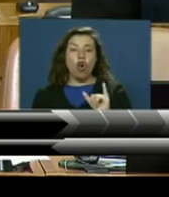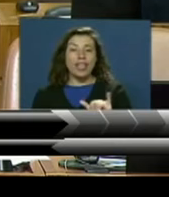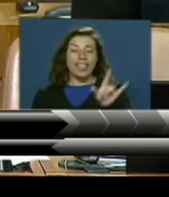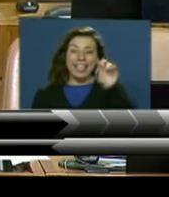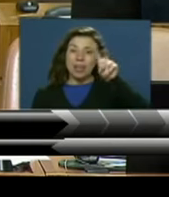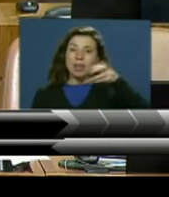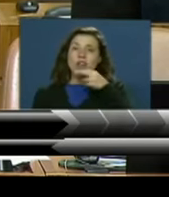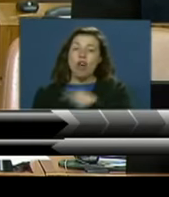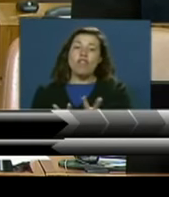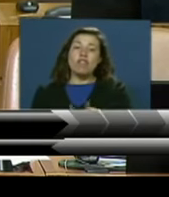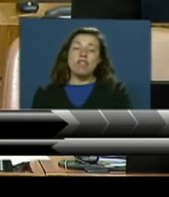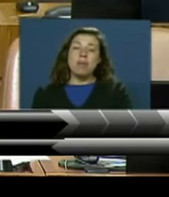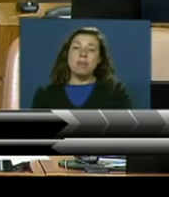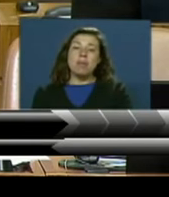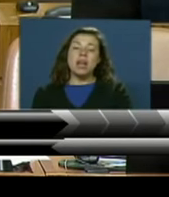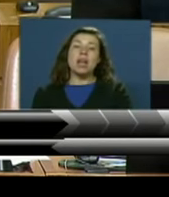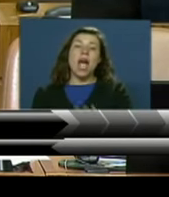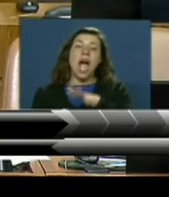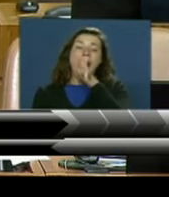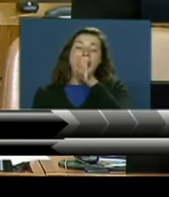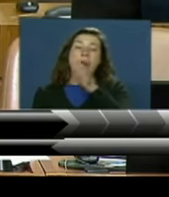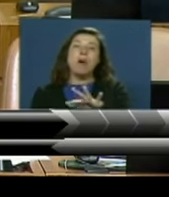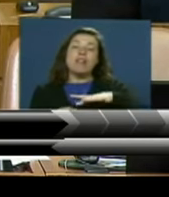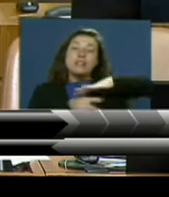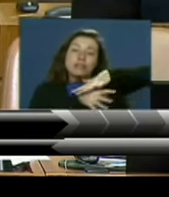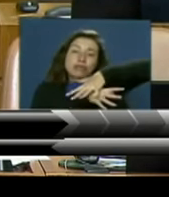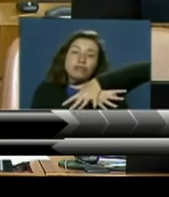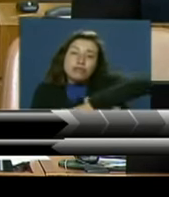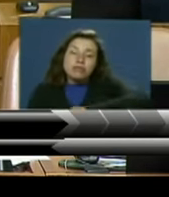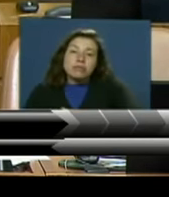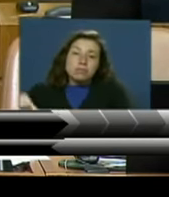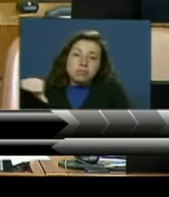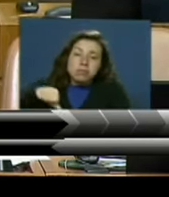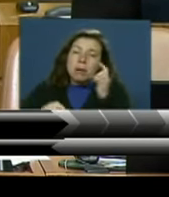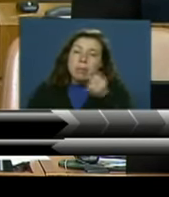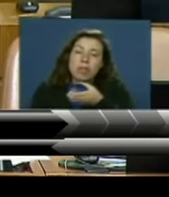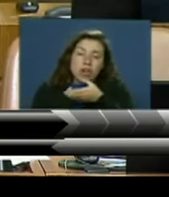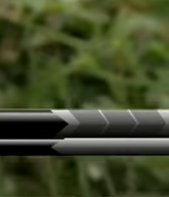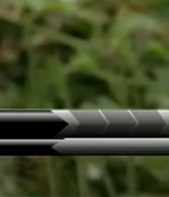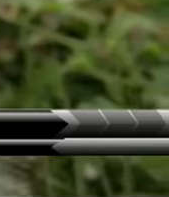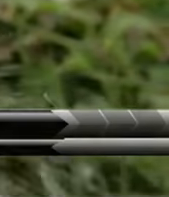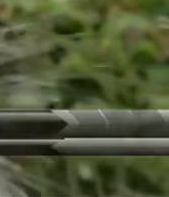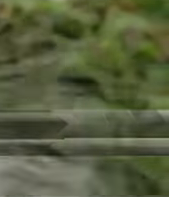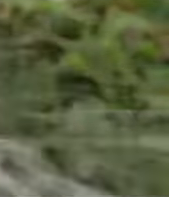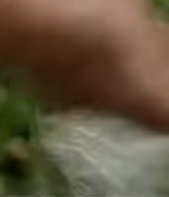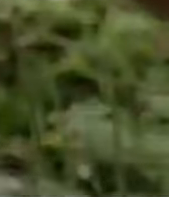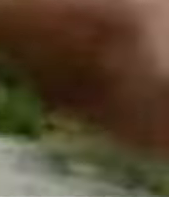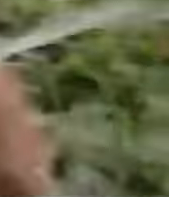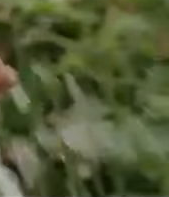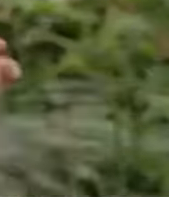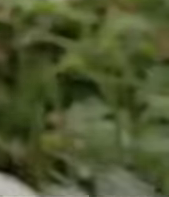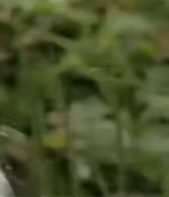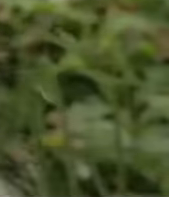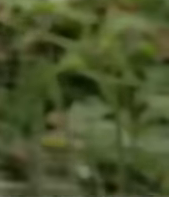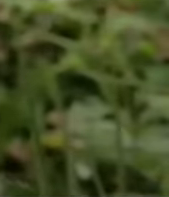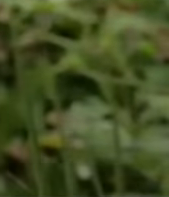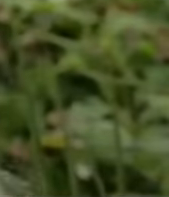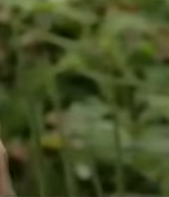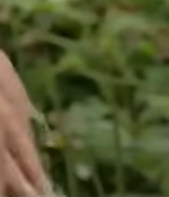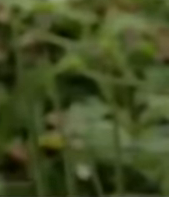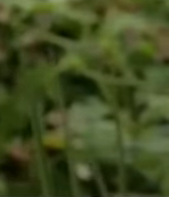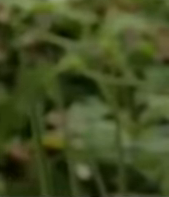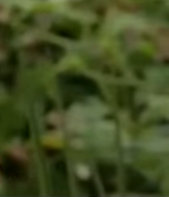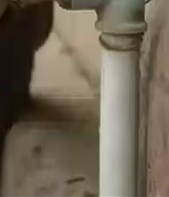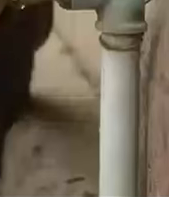como familia estamos trayendo agua de vertiente de Apeche para nuestro consumo, porque el agua que sale de las cañerías solo la usamos para